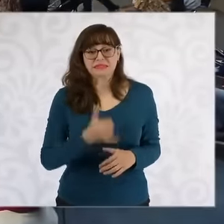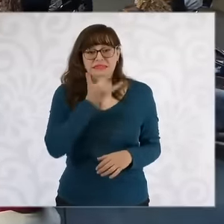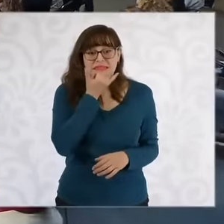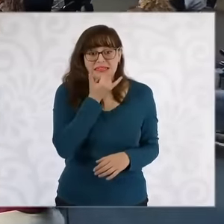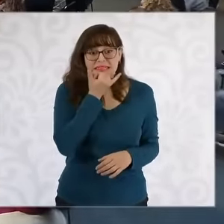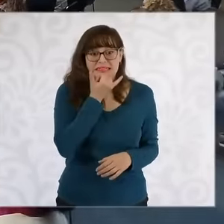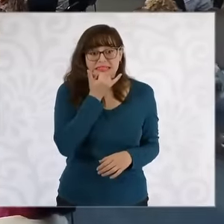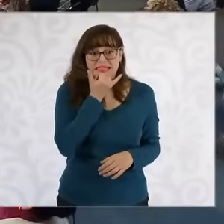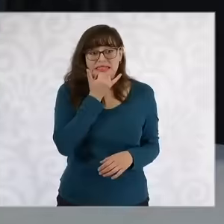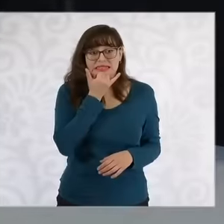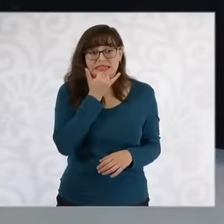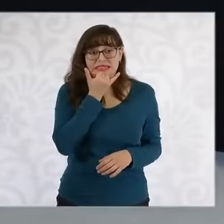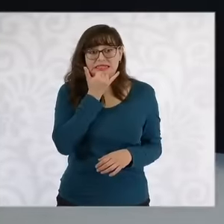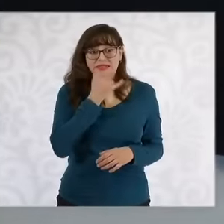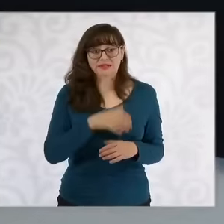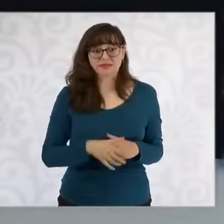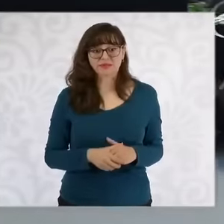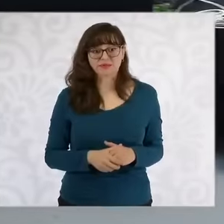Perdón.